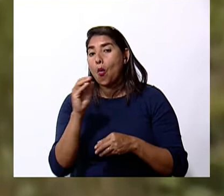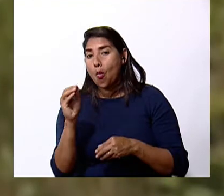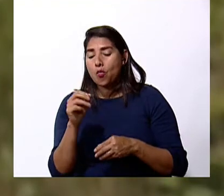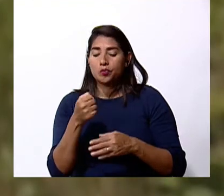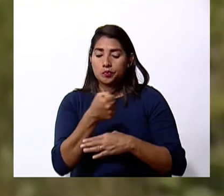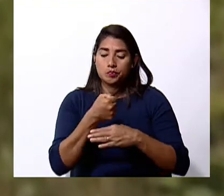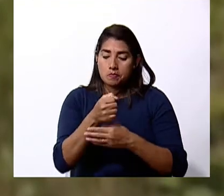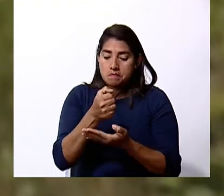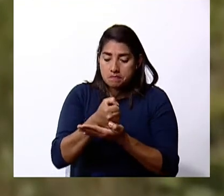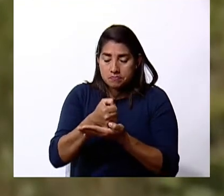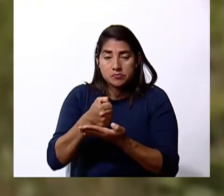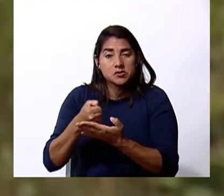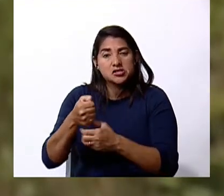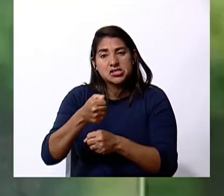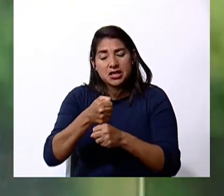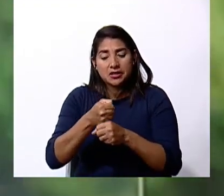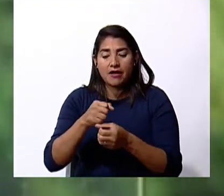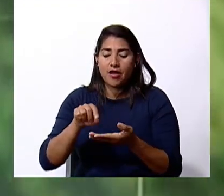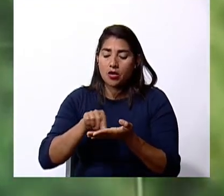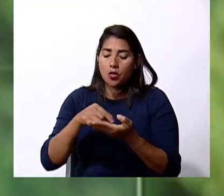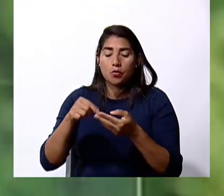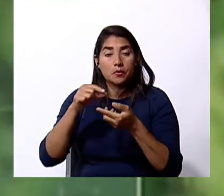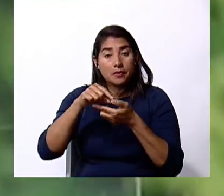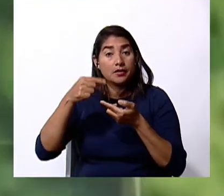También, por ejemplo, sombras.